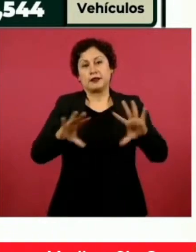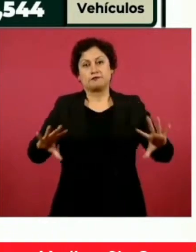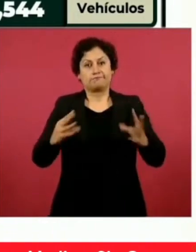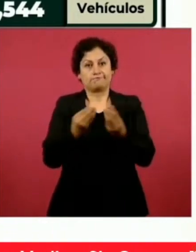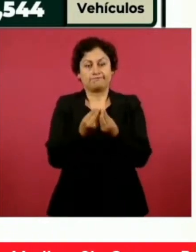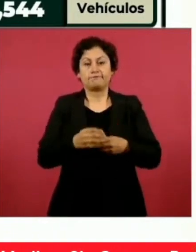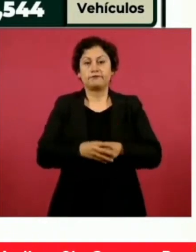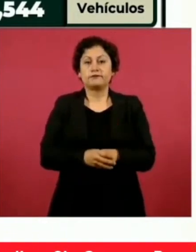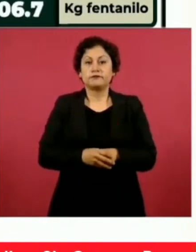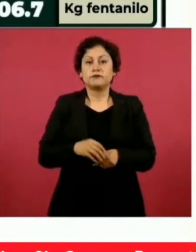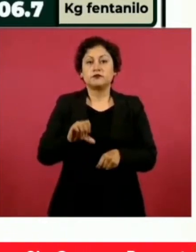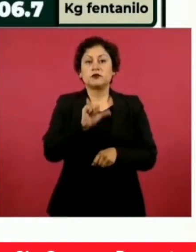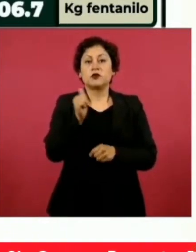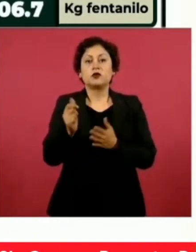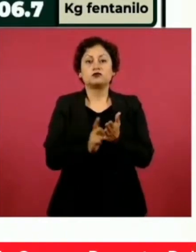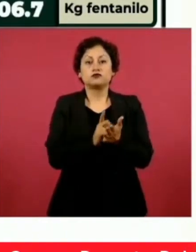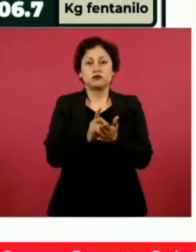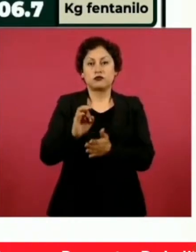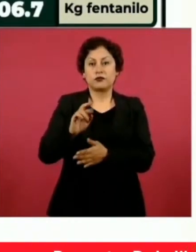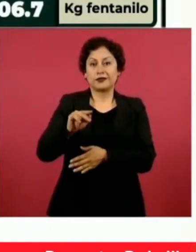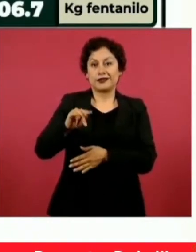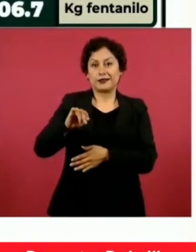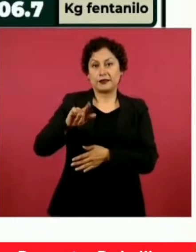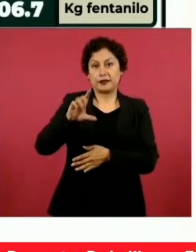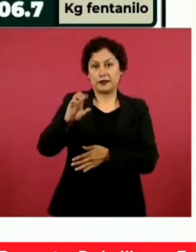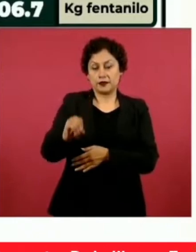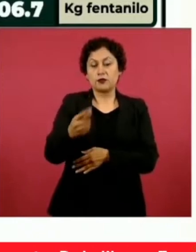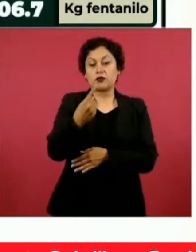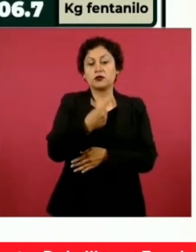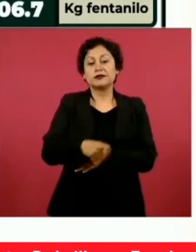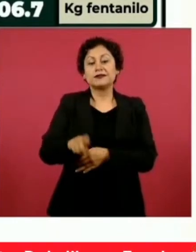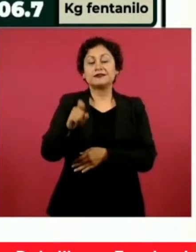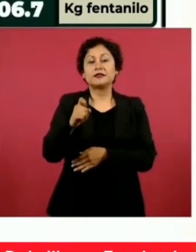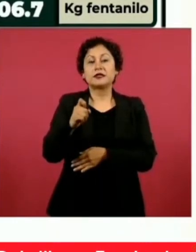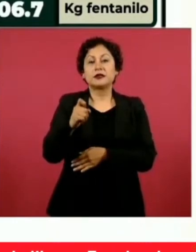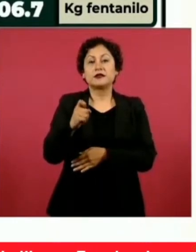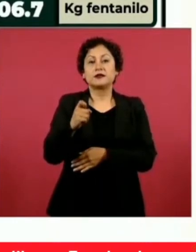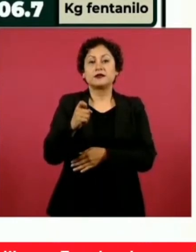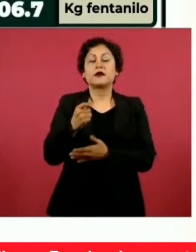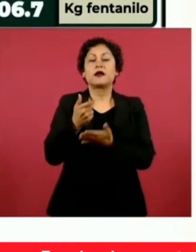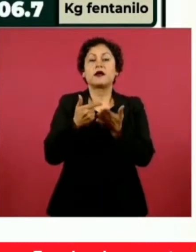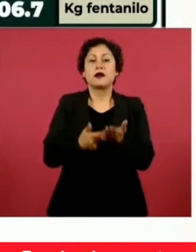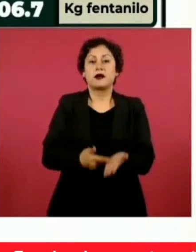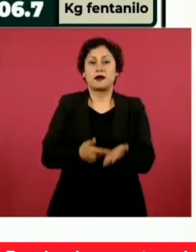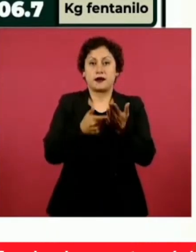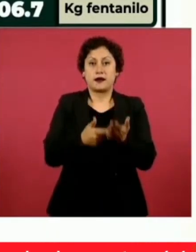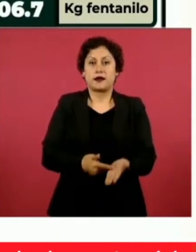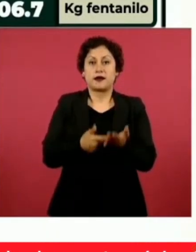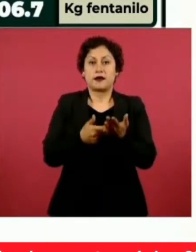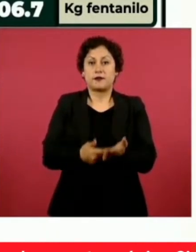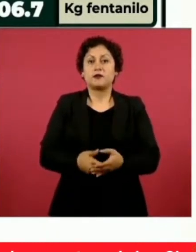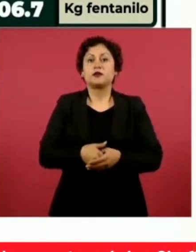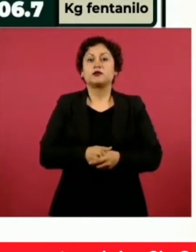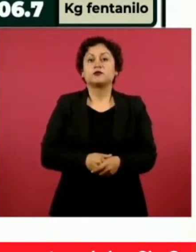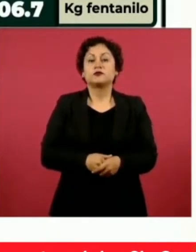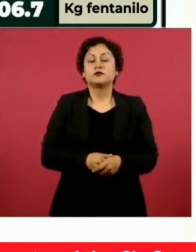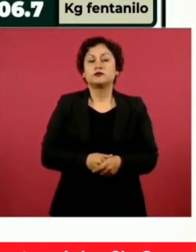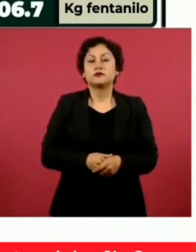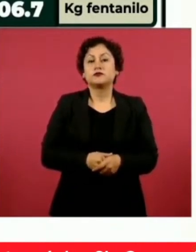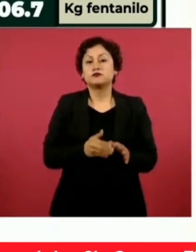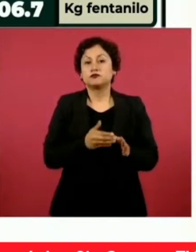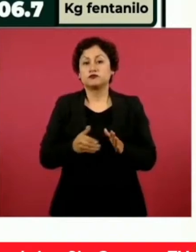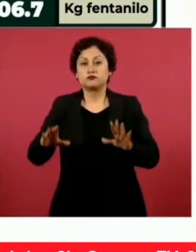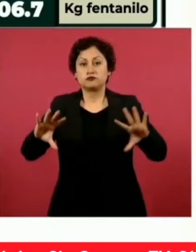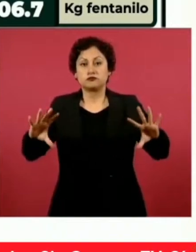en lo que se refiere a fentanilo fueron 100 g de fentanilo en este periodo en lo que va del sexenio